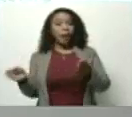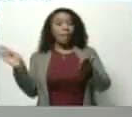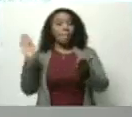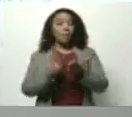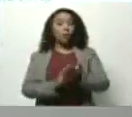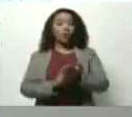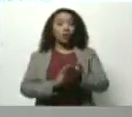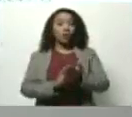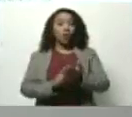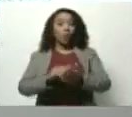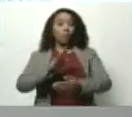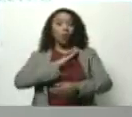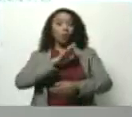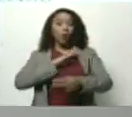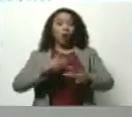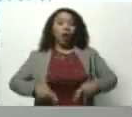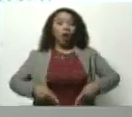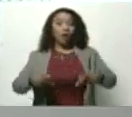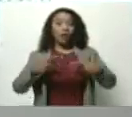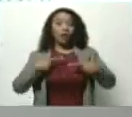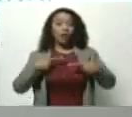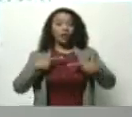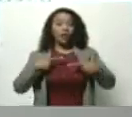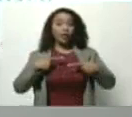incluso hasta su vida